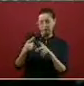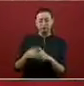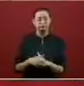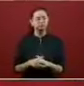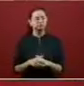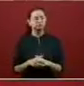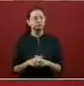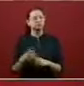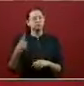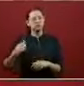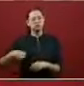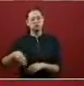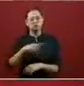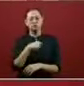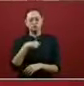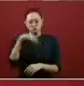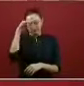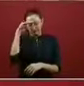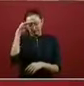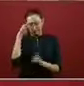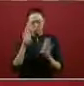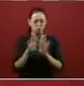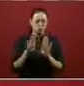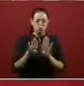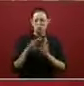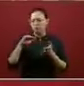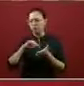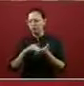buscando un mecanismo